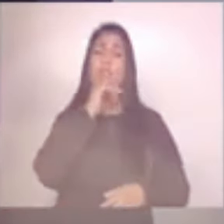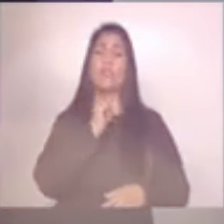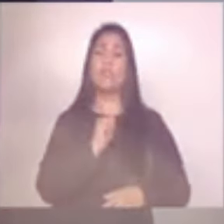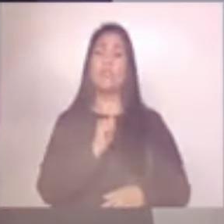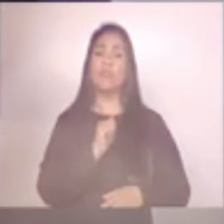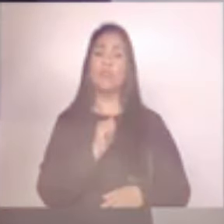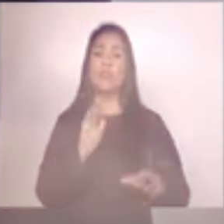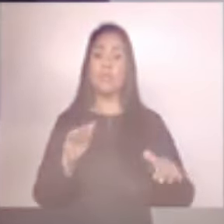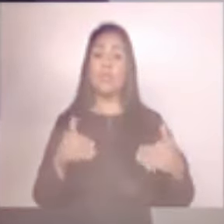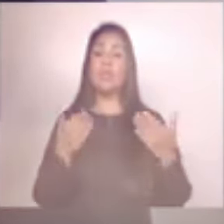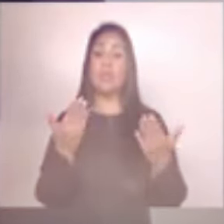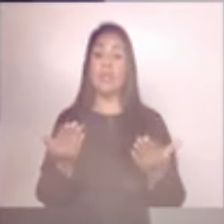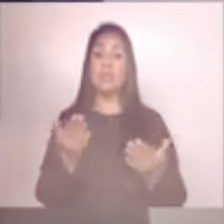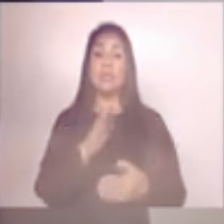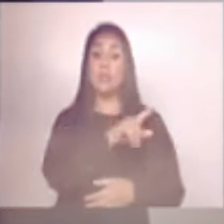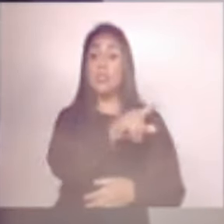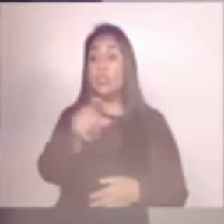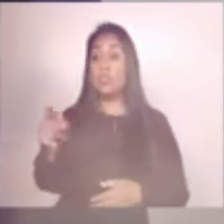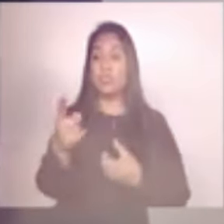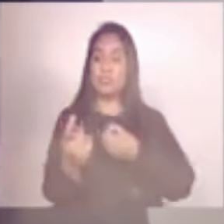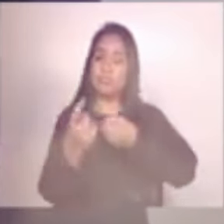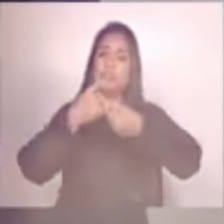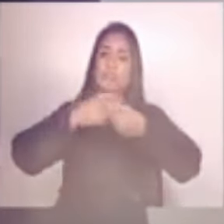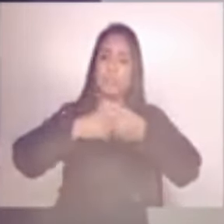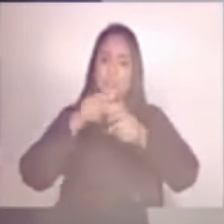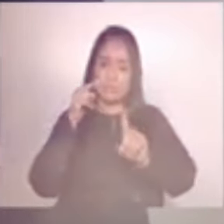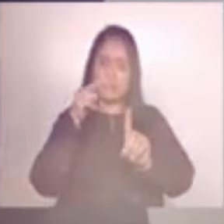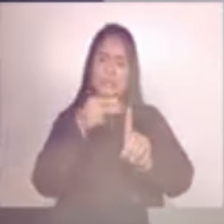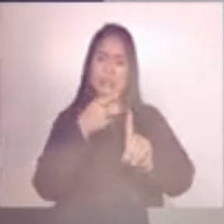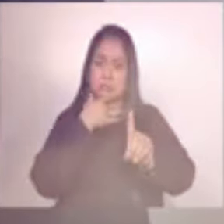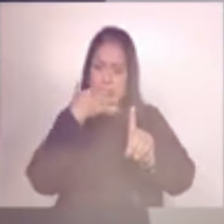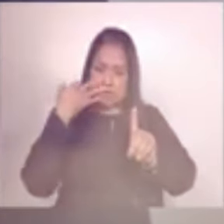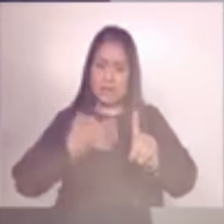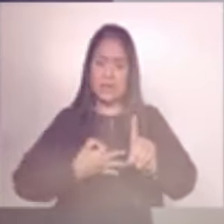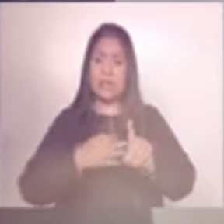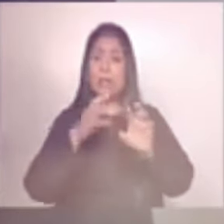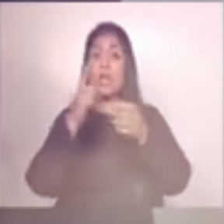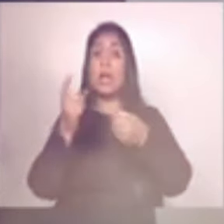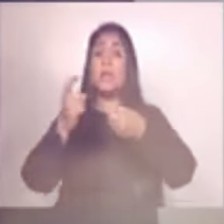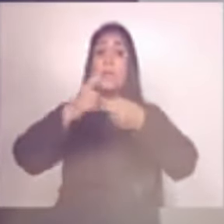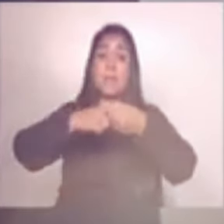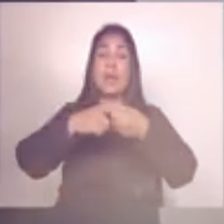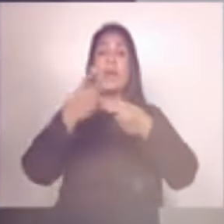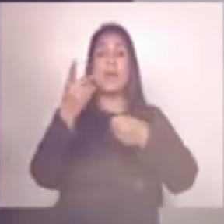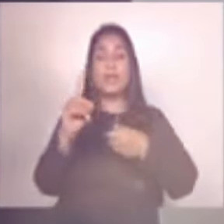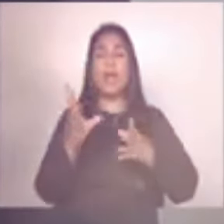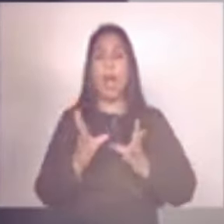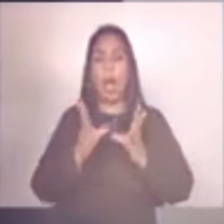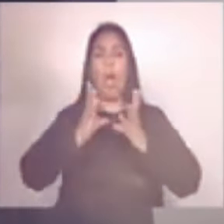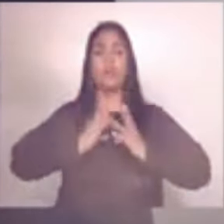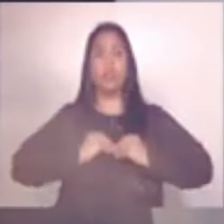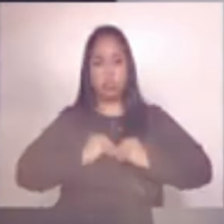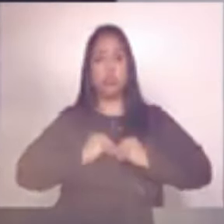efectiva sin su participación directa y real, la participación, el apropiamiento de